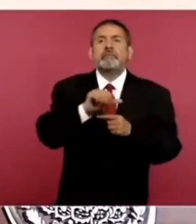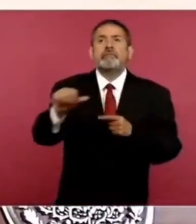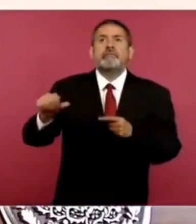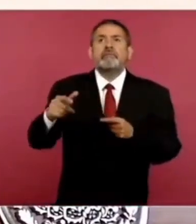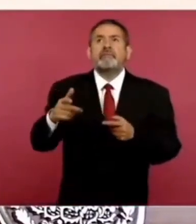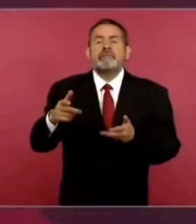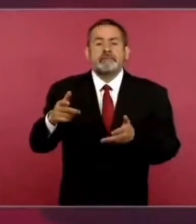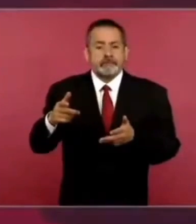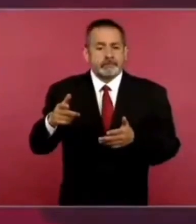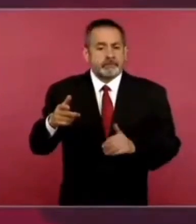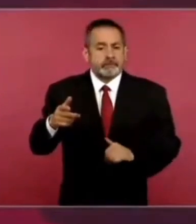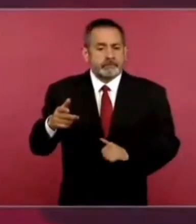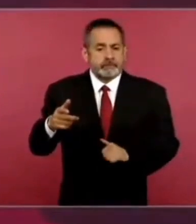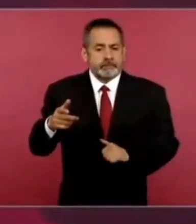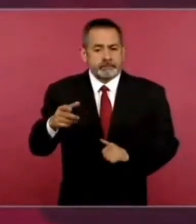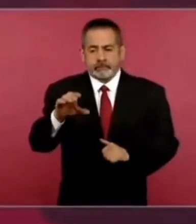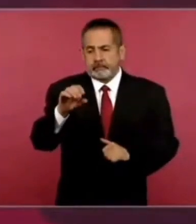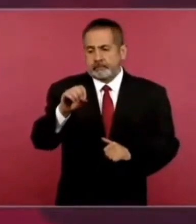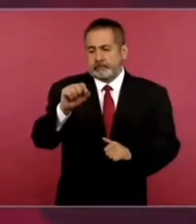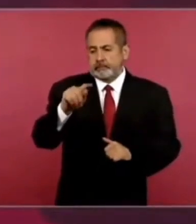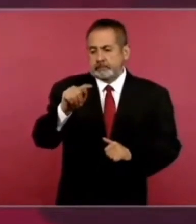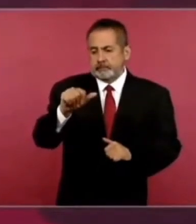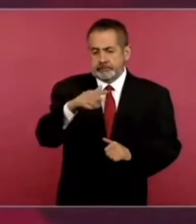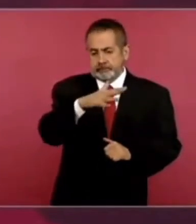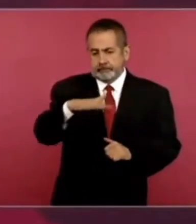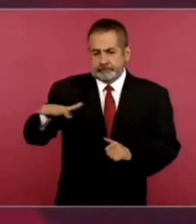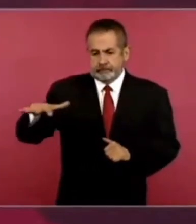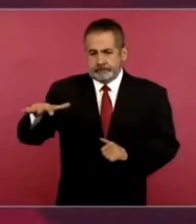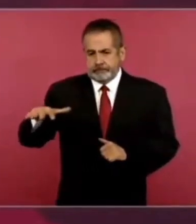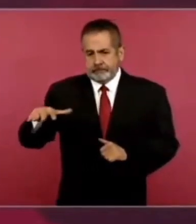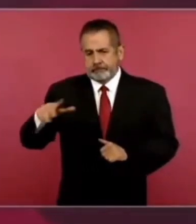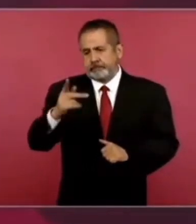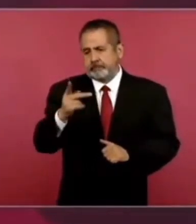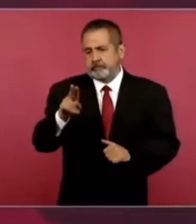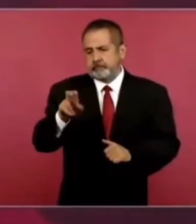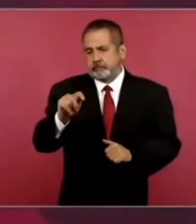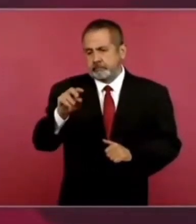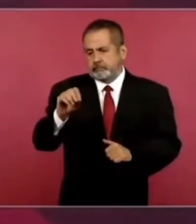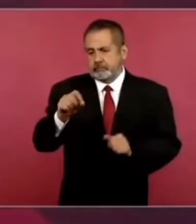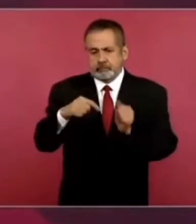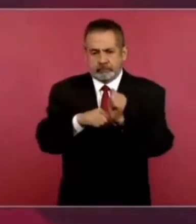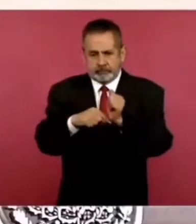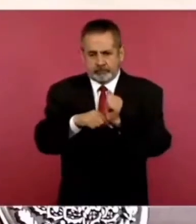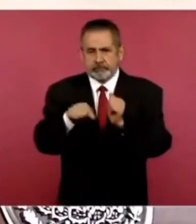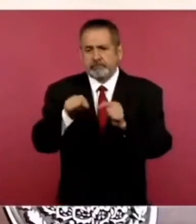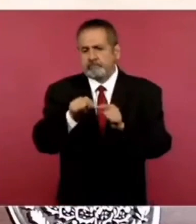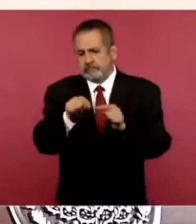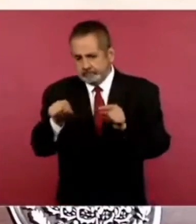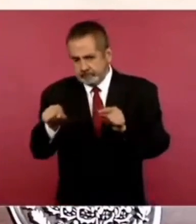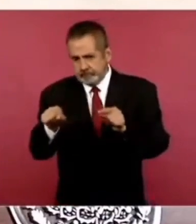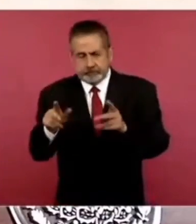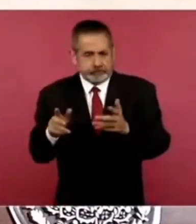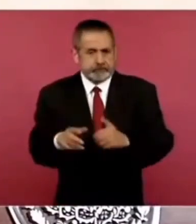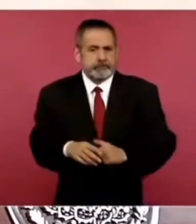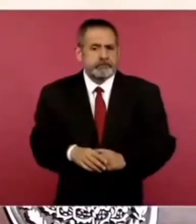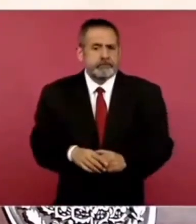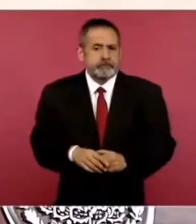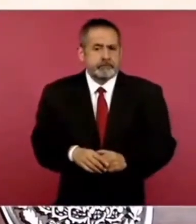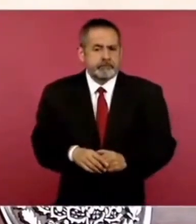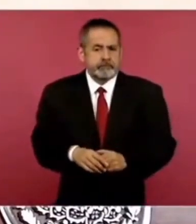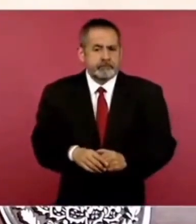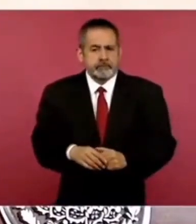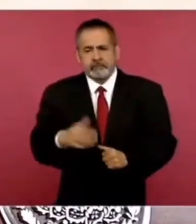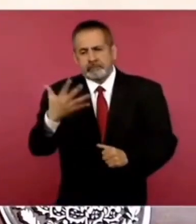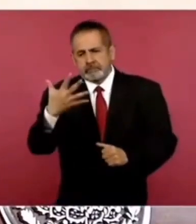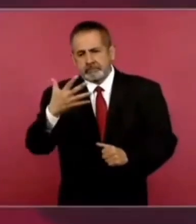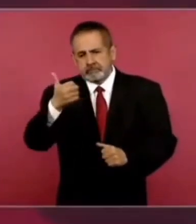a la costa, Puerto Escondido, que en vez de 5 o